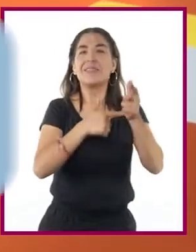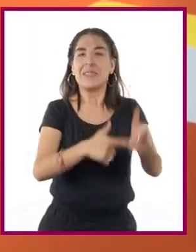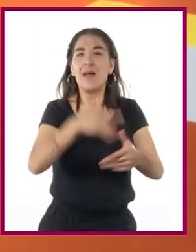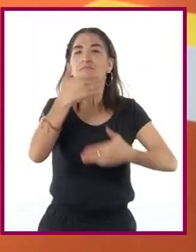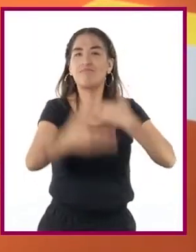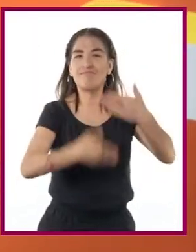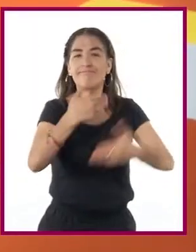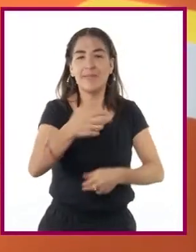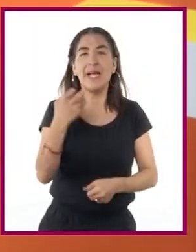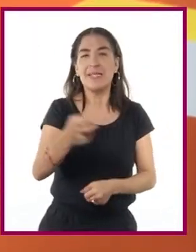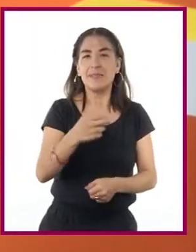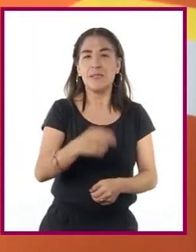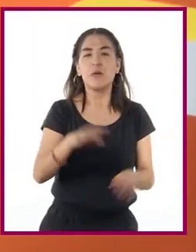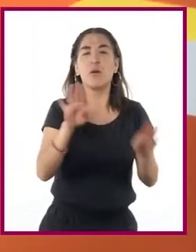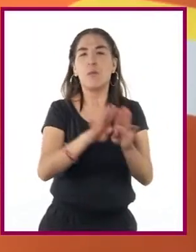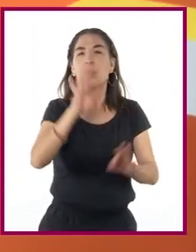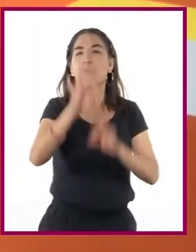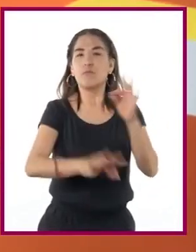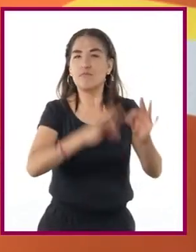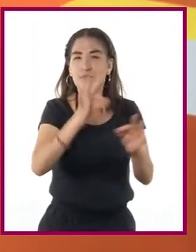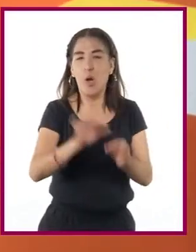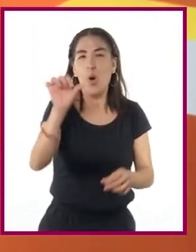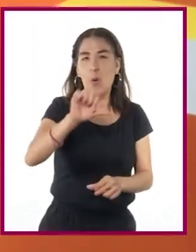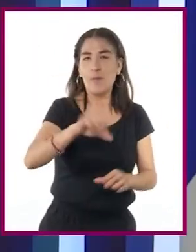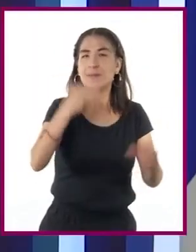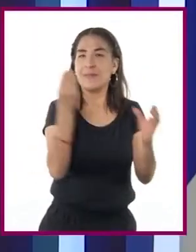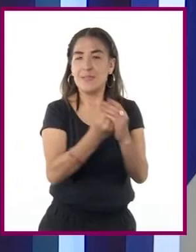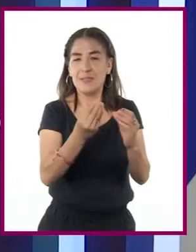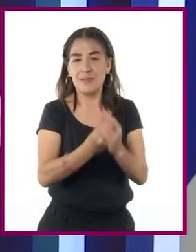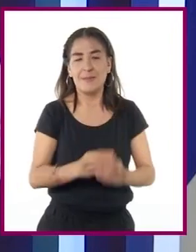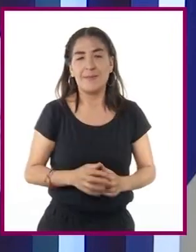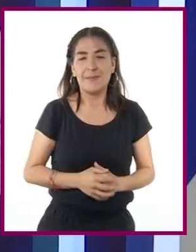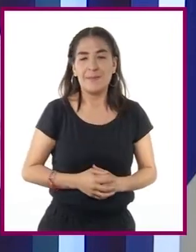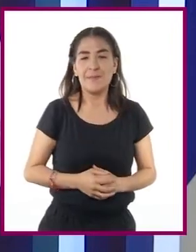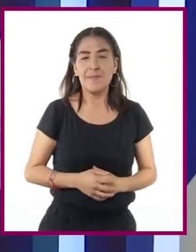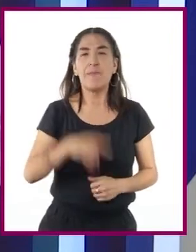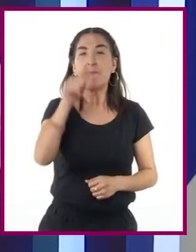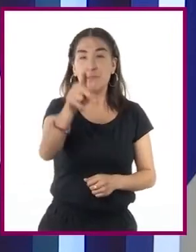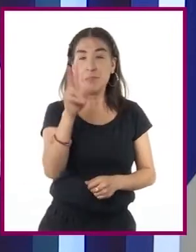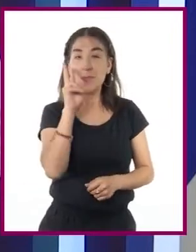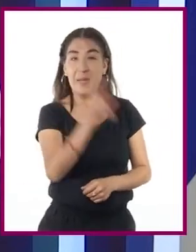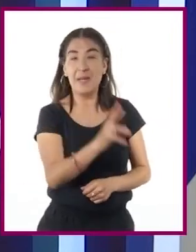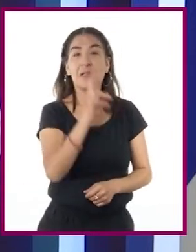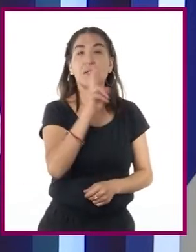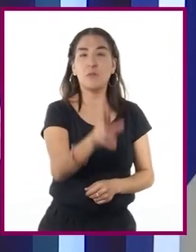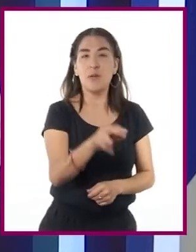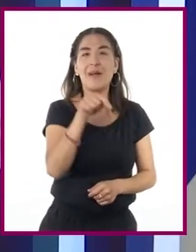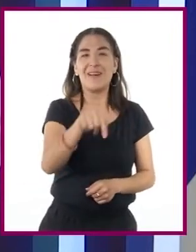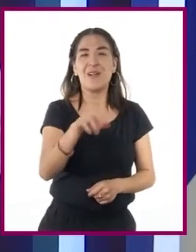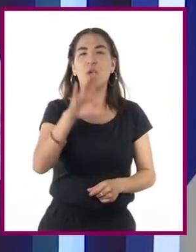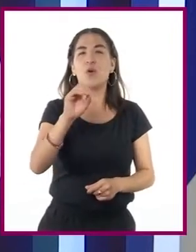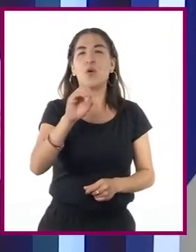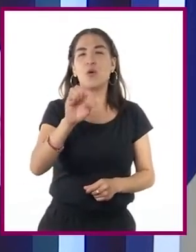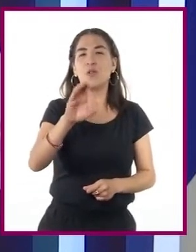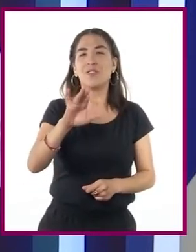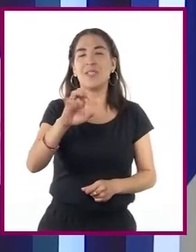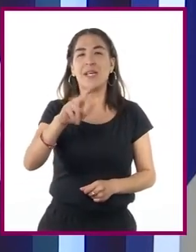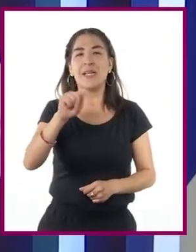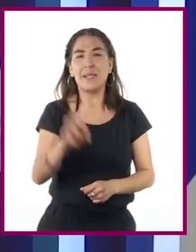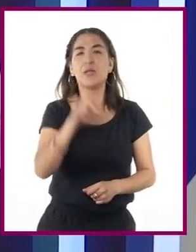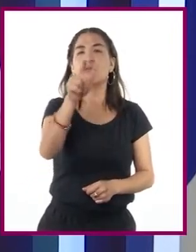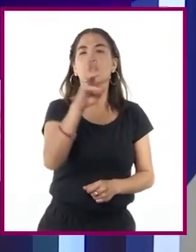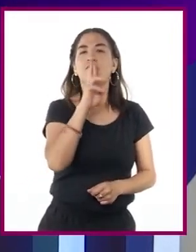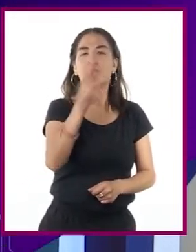avanzando en el cumplimiento del propósito de esta sesión. Observa los resultados de los cocientes y respondamos la